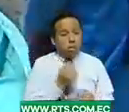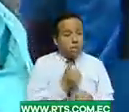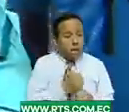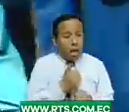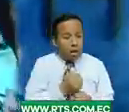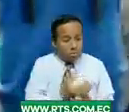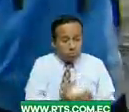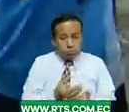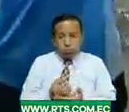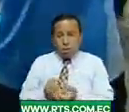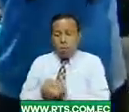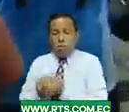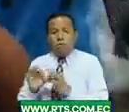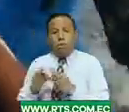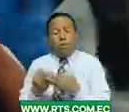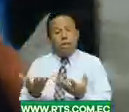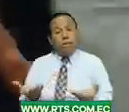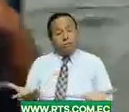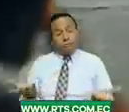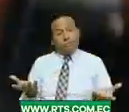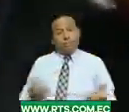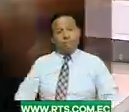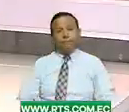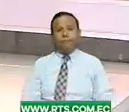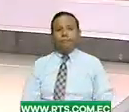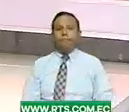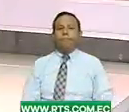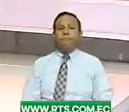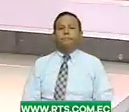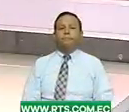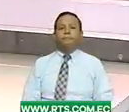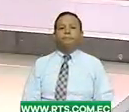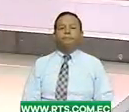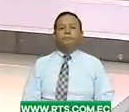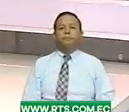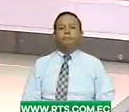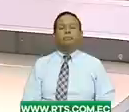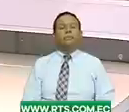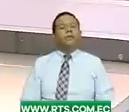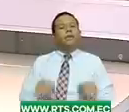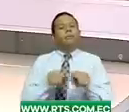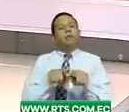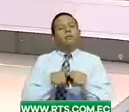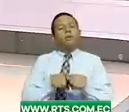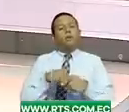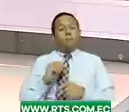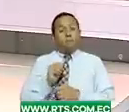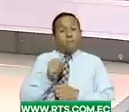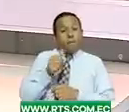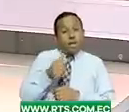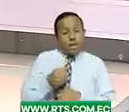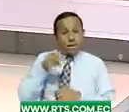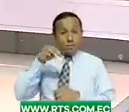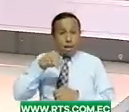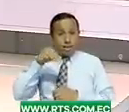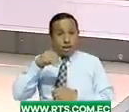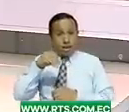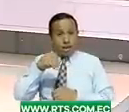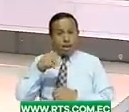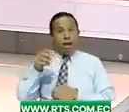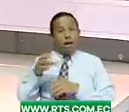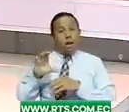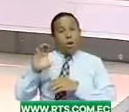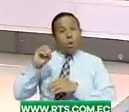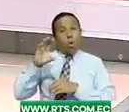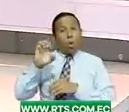Y precisamente al mediodía de mañana martes habrá un pronunciamiento del COE provincial de Santa Elena referente a las acciones